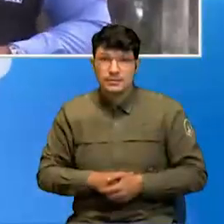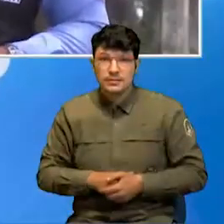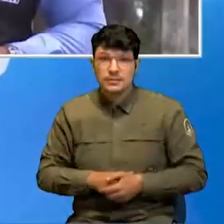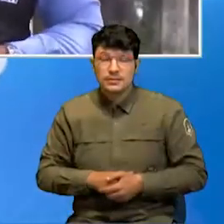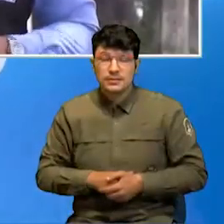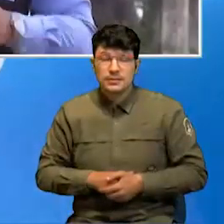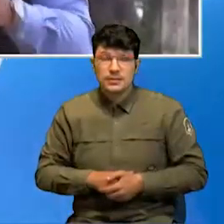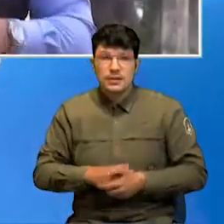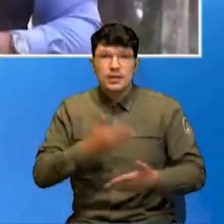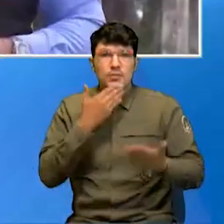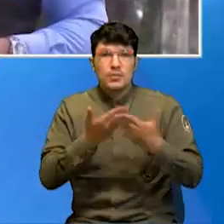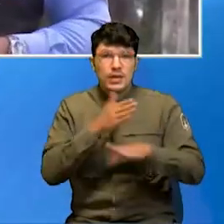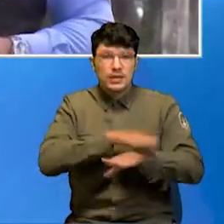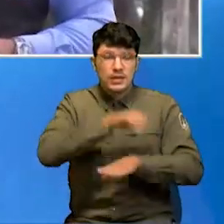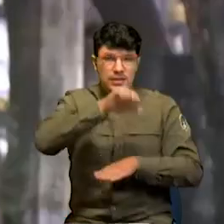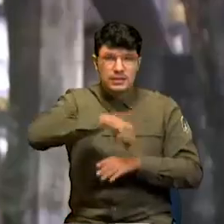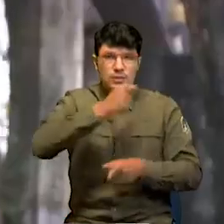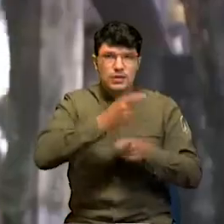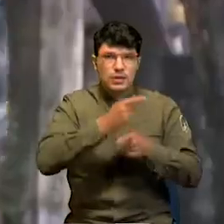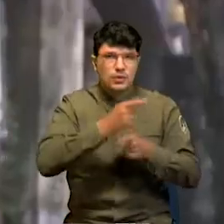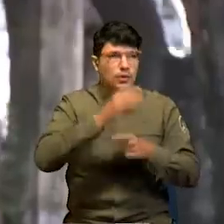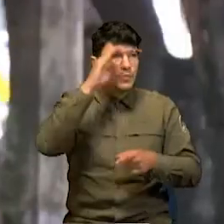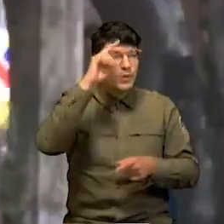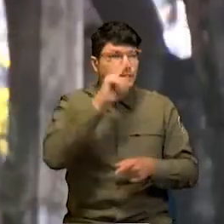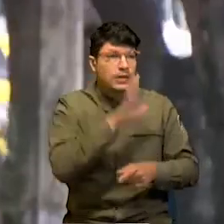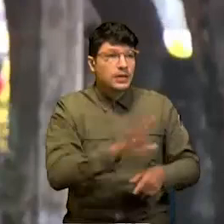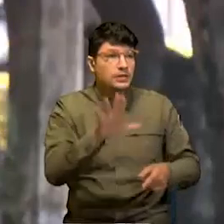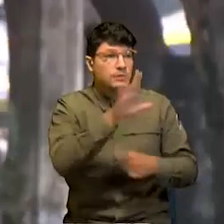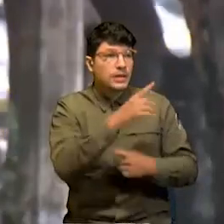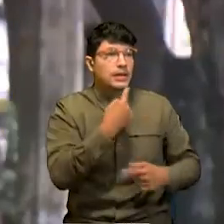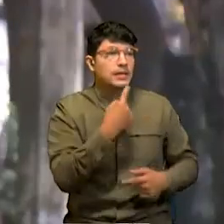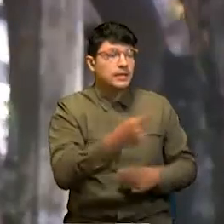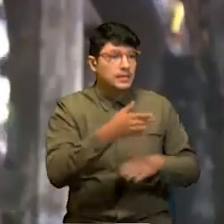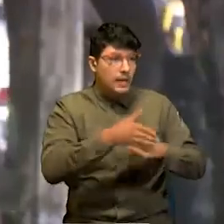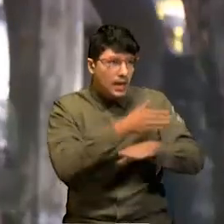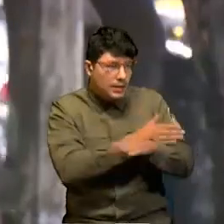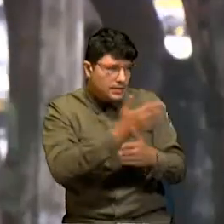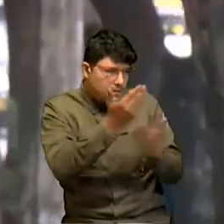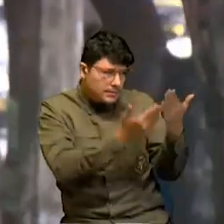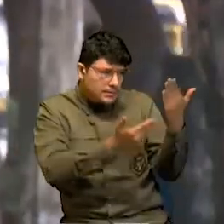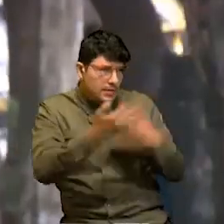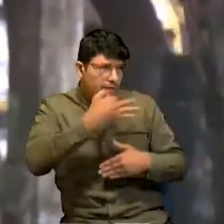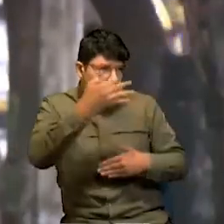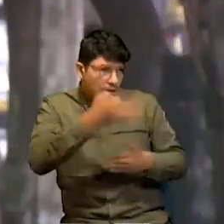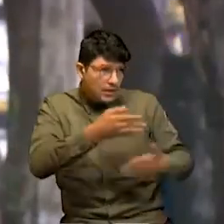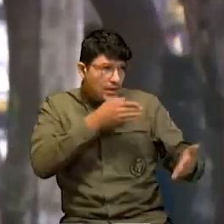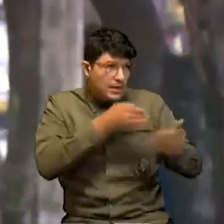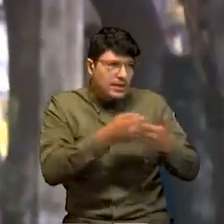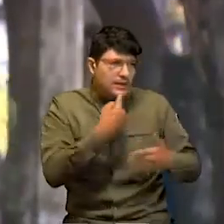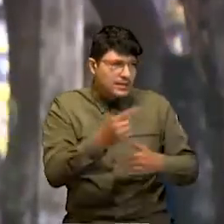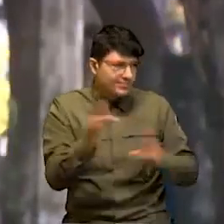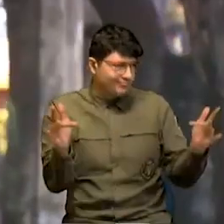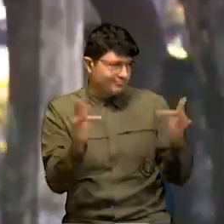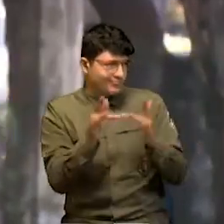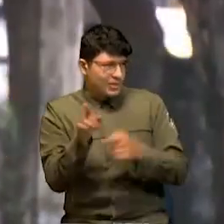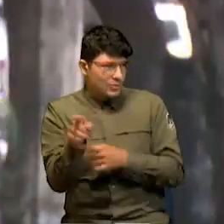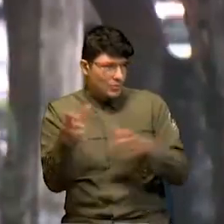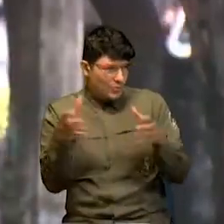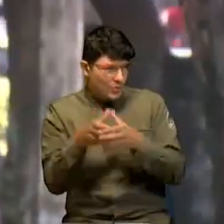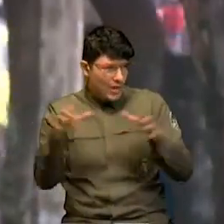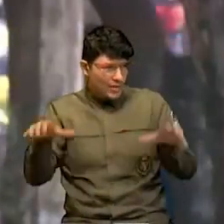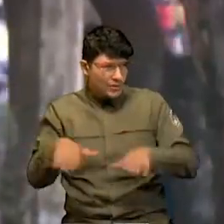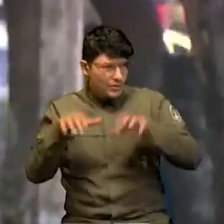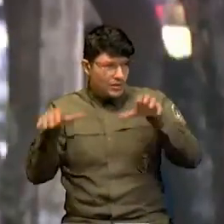Muy buenas tardes, pues el comando de la Policía Metropolitana manifestó que luego de estudiar la veracidad de las denuncias, no corresponderían al modus operandi